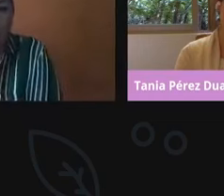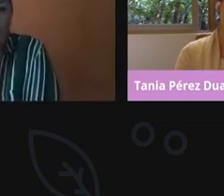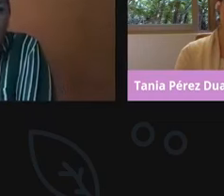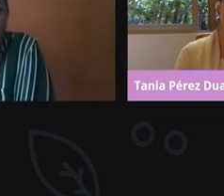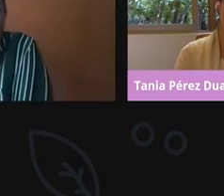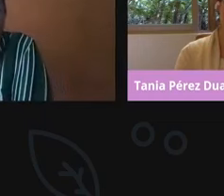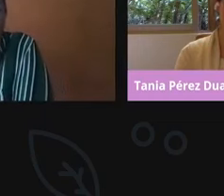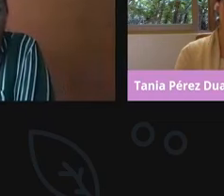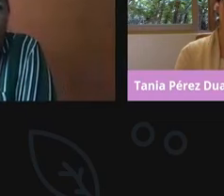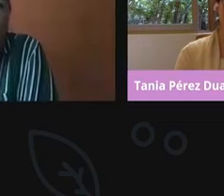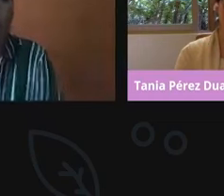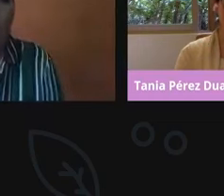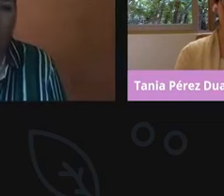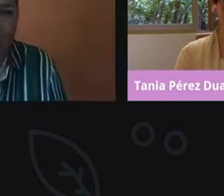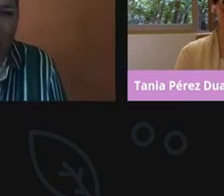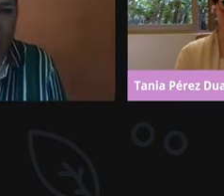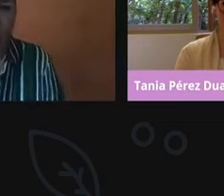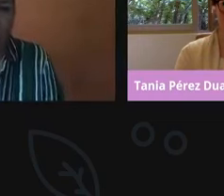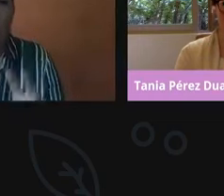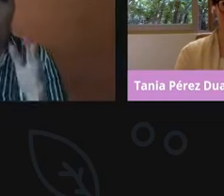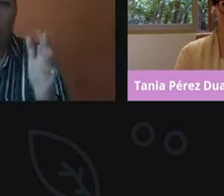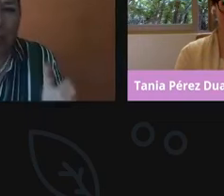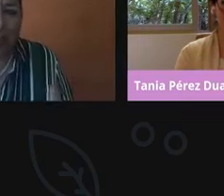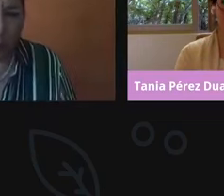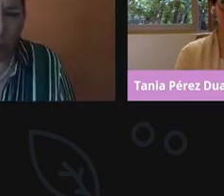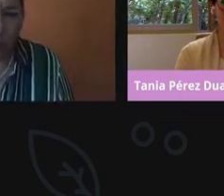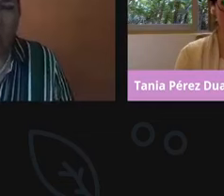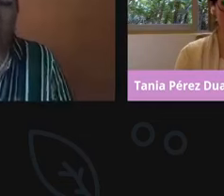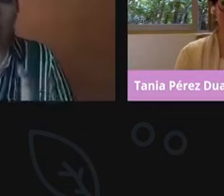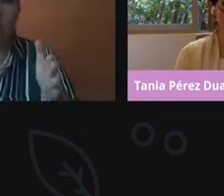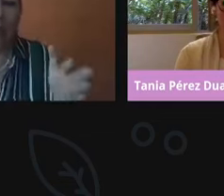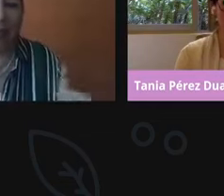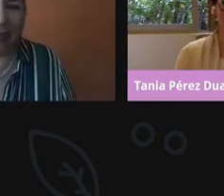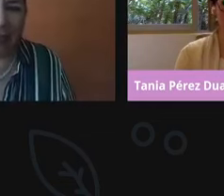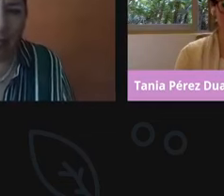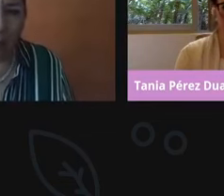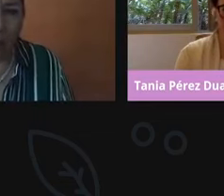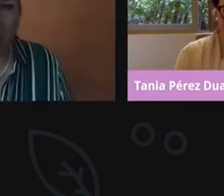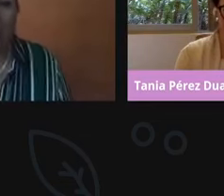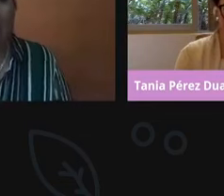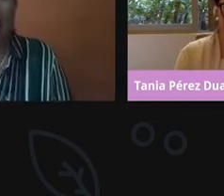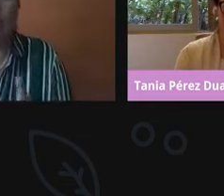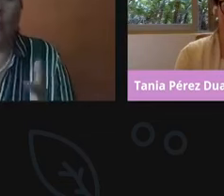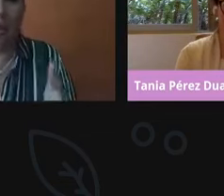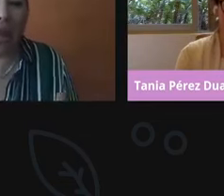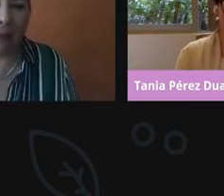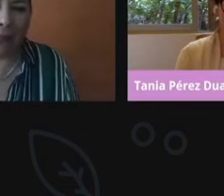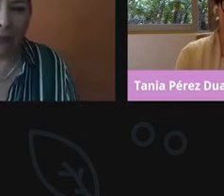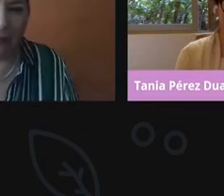No, no es que estamos hablando de una cura per se, sino puede ser controlado, puede ser atendido